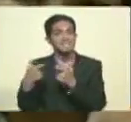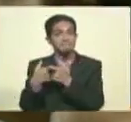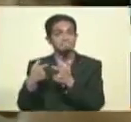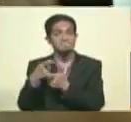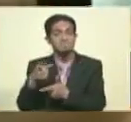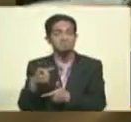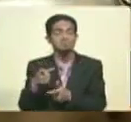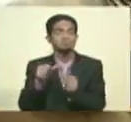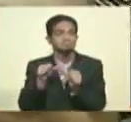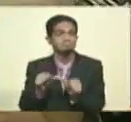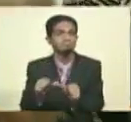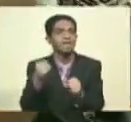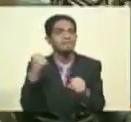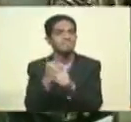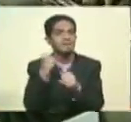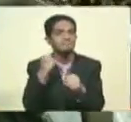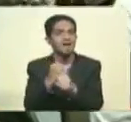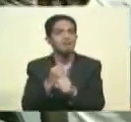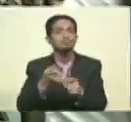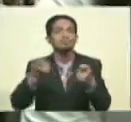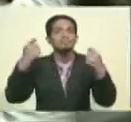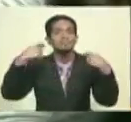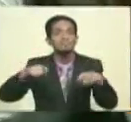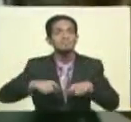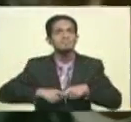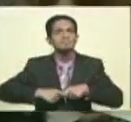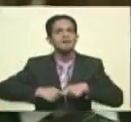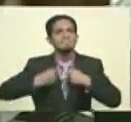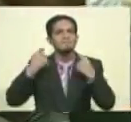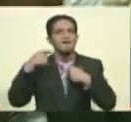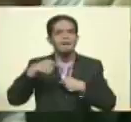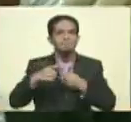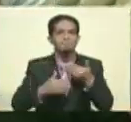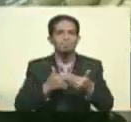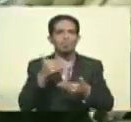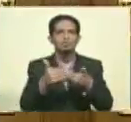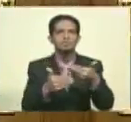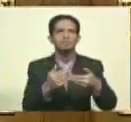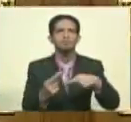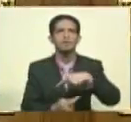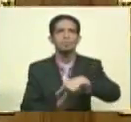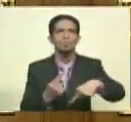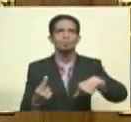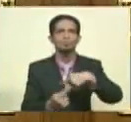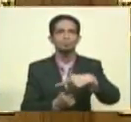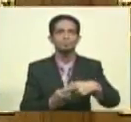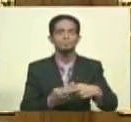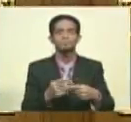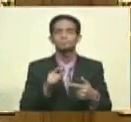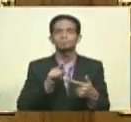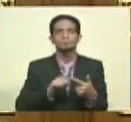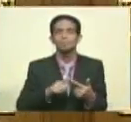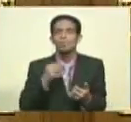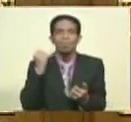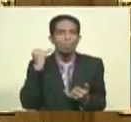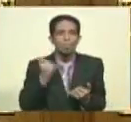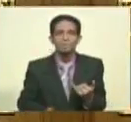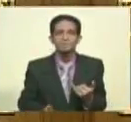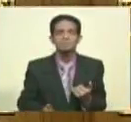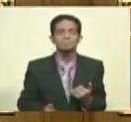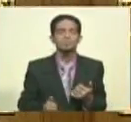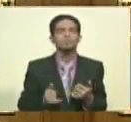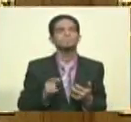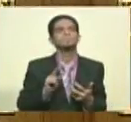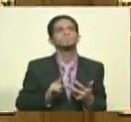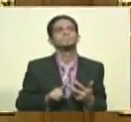trabajando para intentar frenar este proceso revolucionario. Y finalmente, compañeros, compañeras, otro